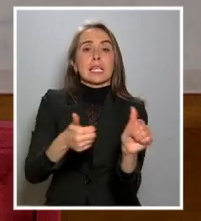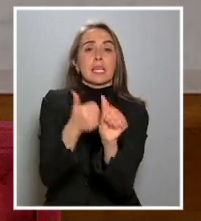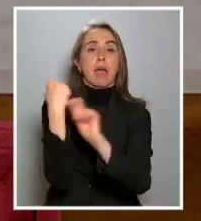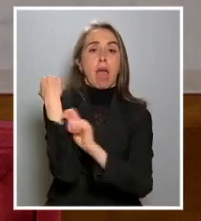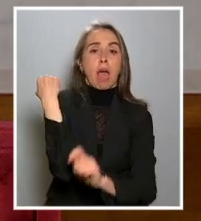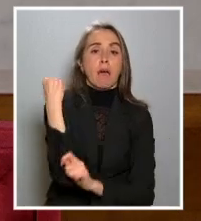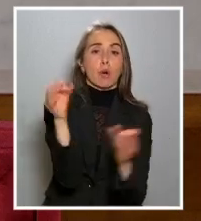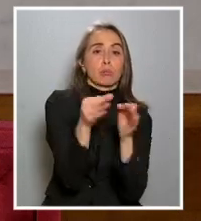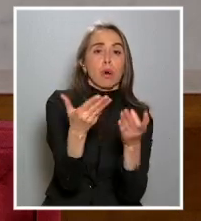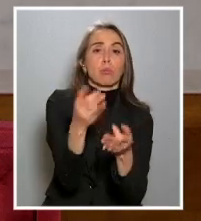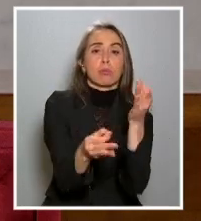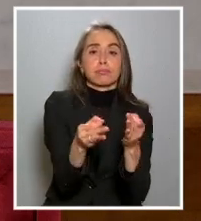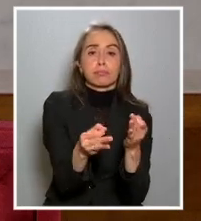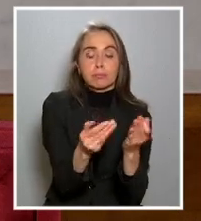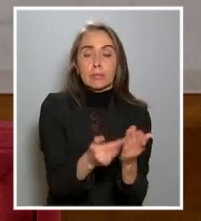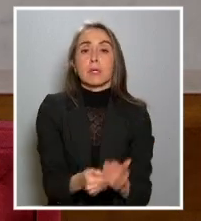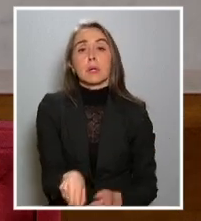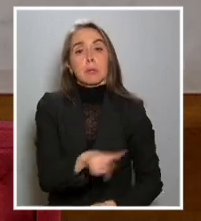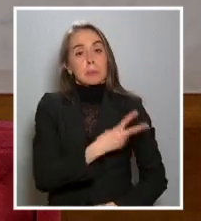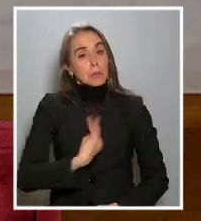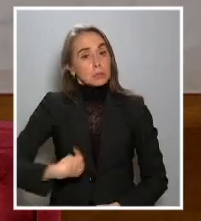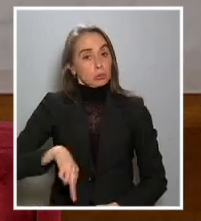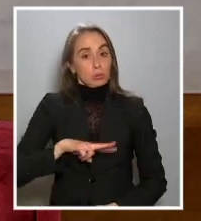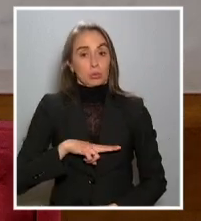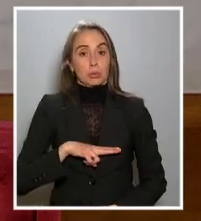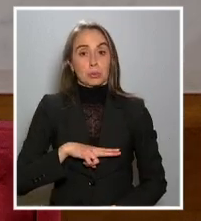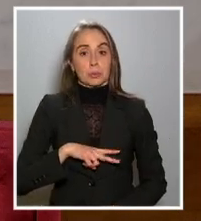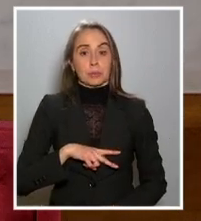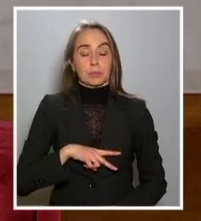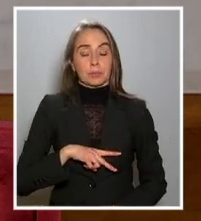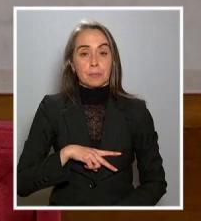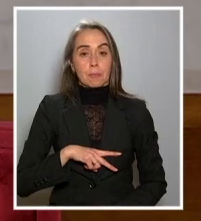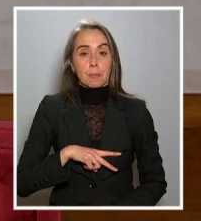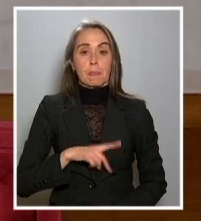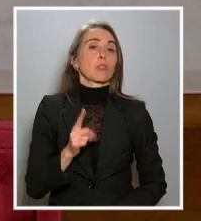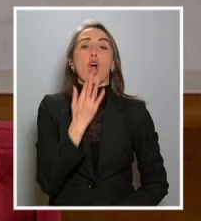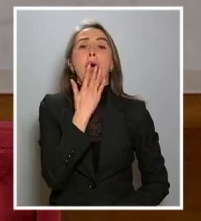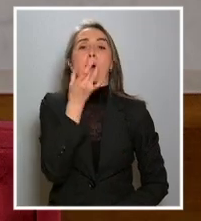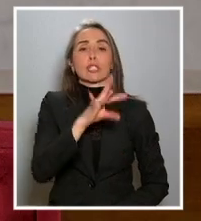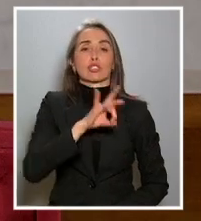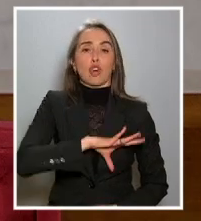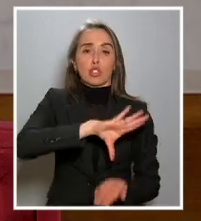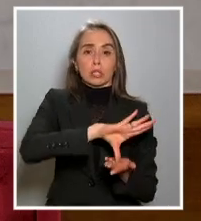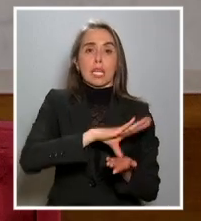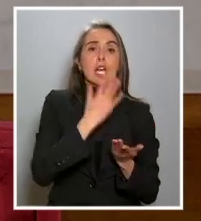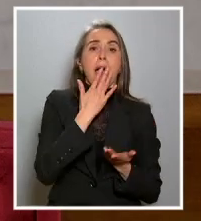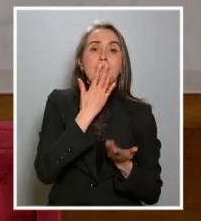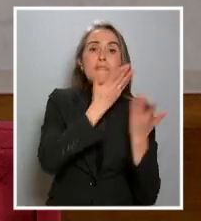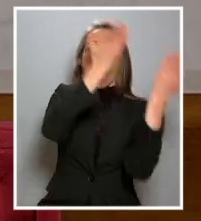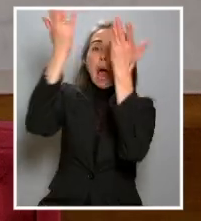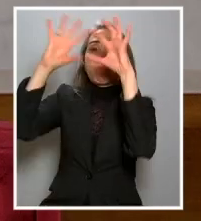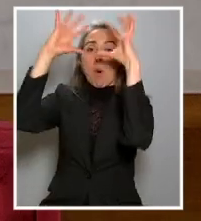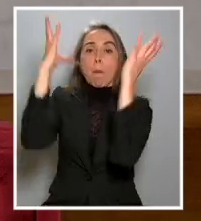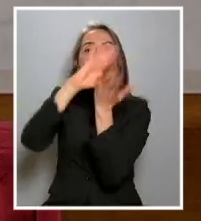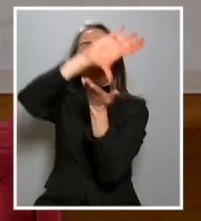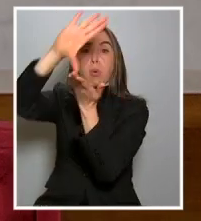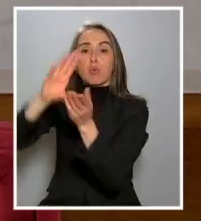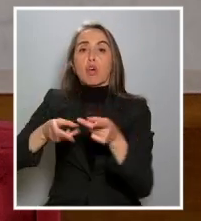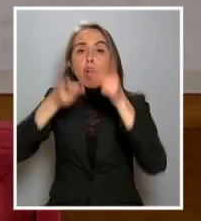legal. Para nosotros, y en esto no le hablamos solo a Chile, le hablamos al mundo, los derechos